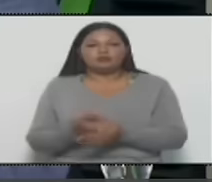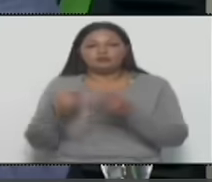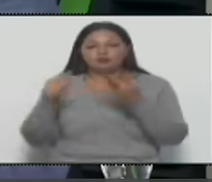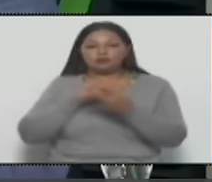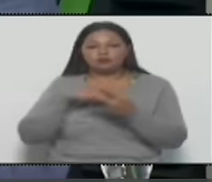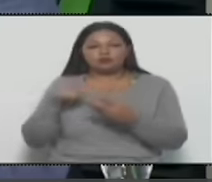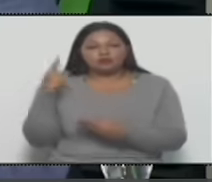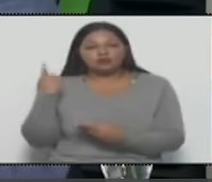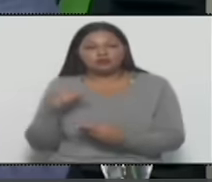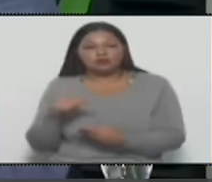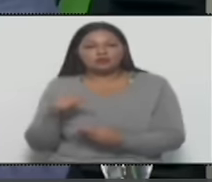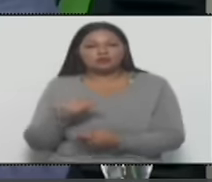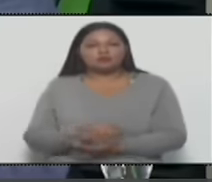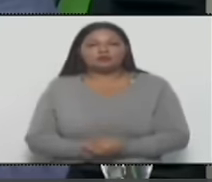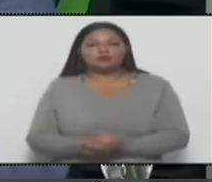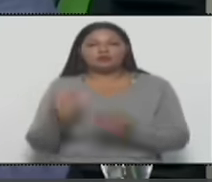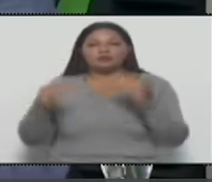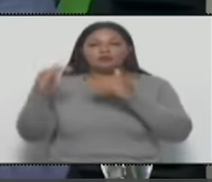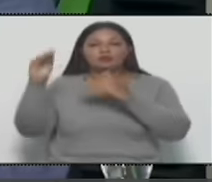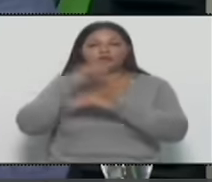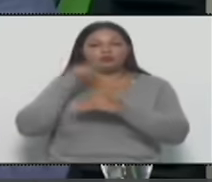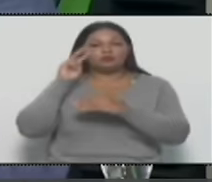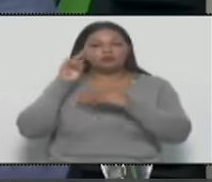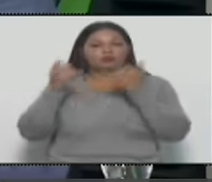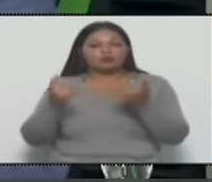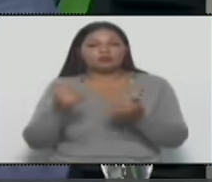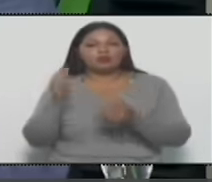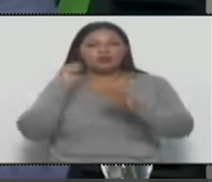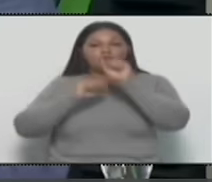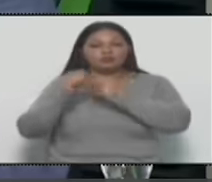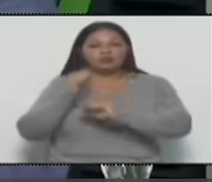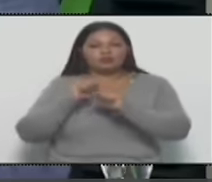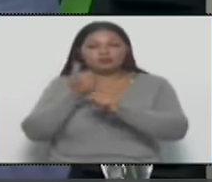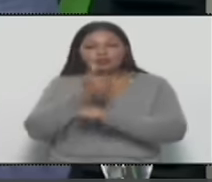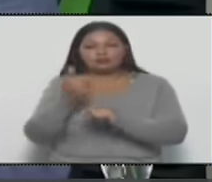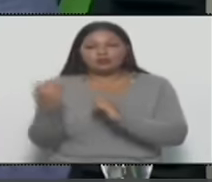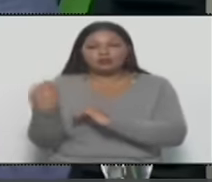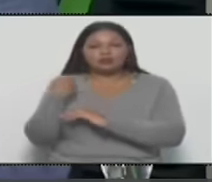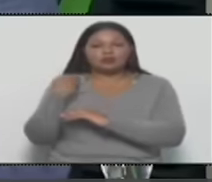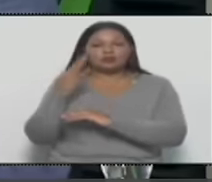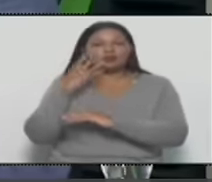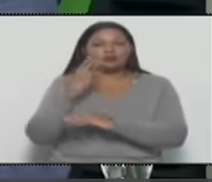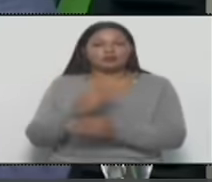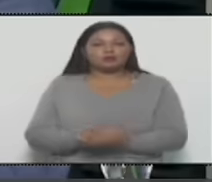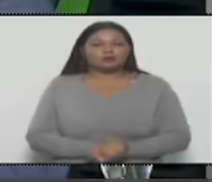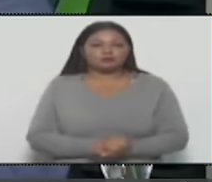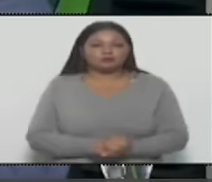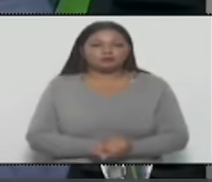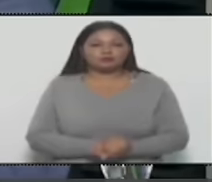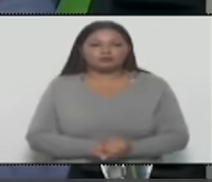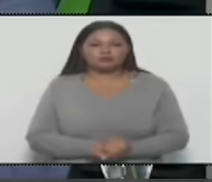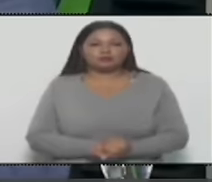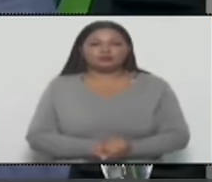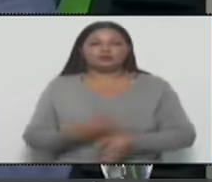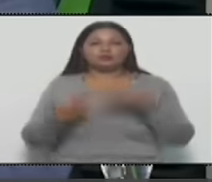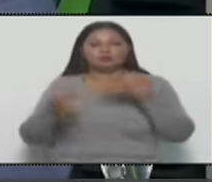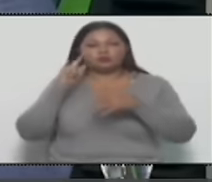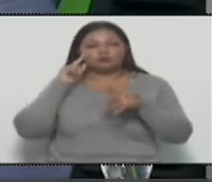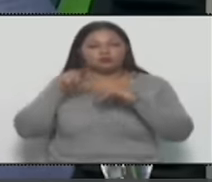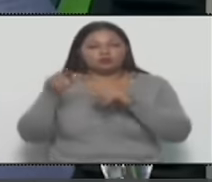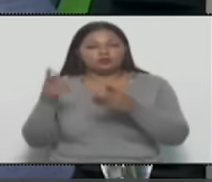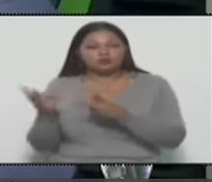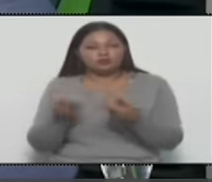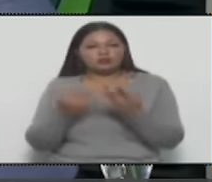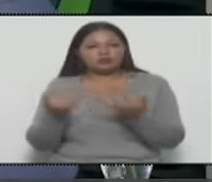que tener, las estructuras o los niveles de lo que es la defensa ante estos ataques, justamente se recibió el ataque y a través